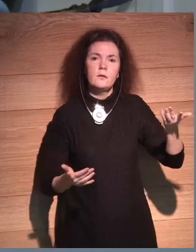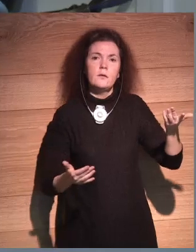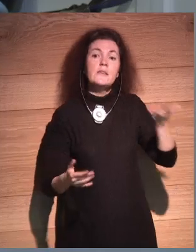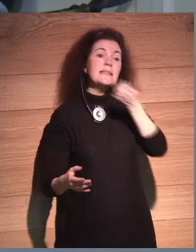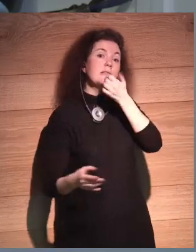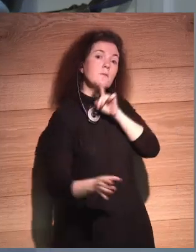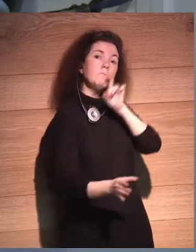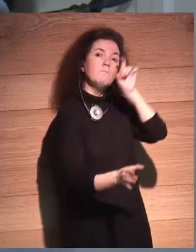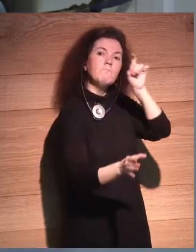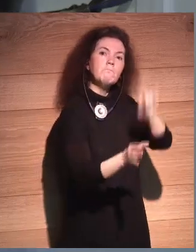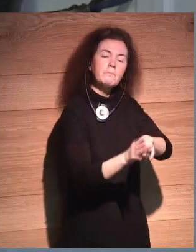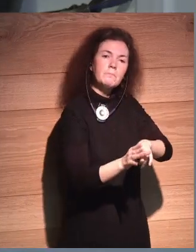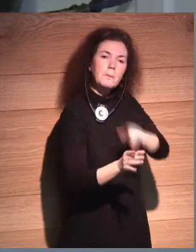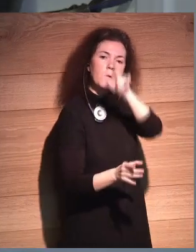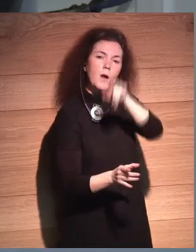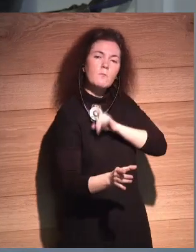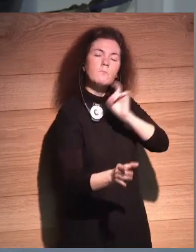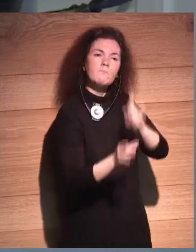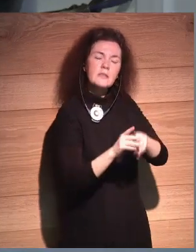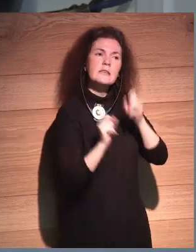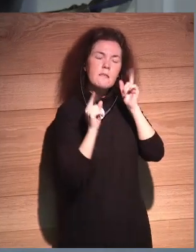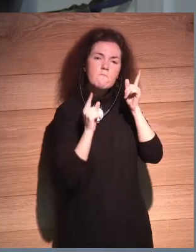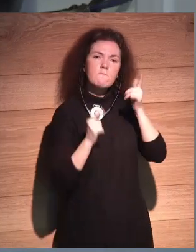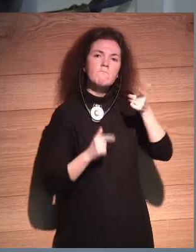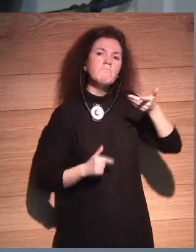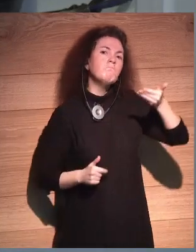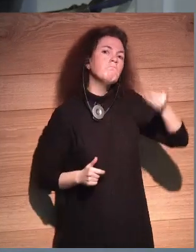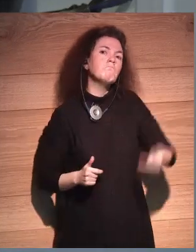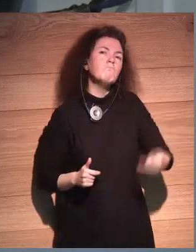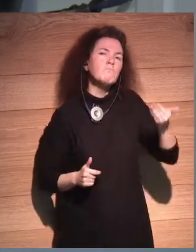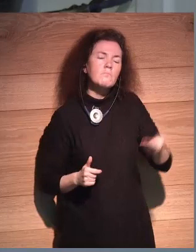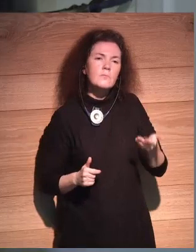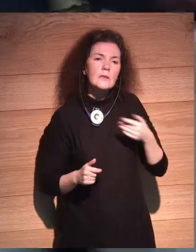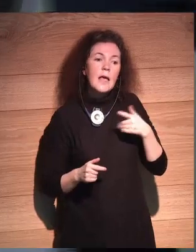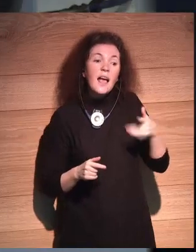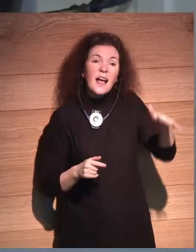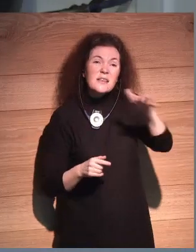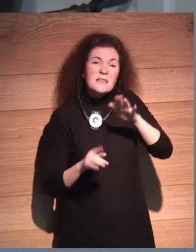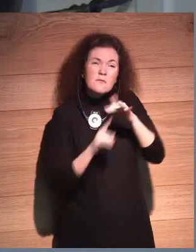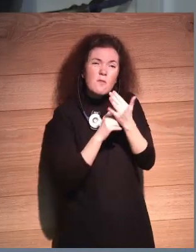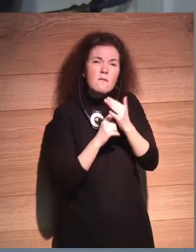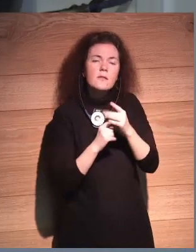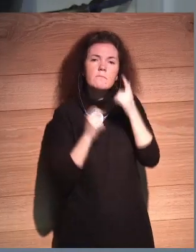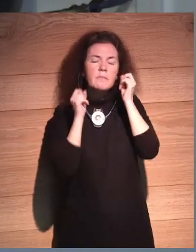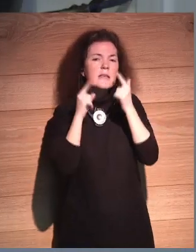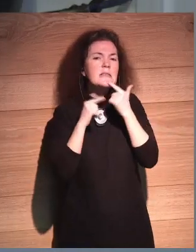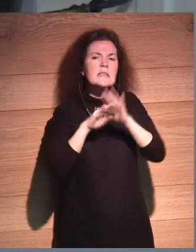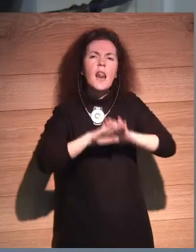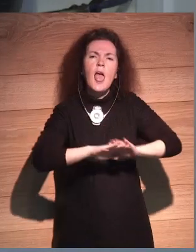ella. Allí comprendió la importancia del silencio y cómo el